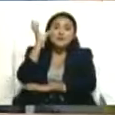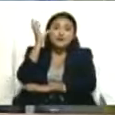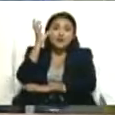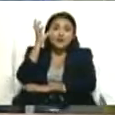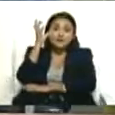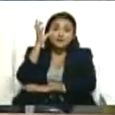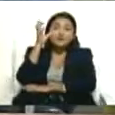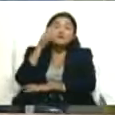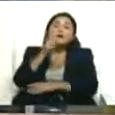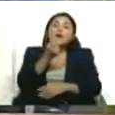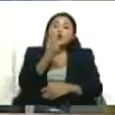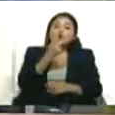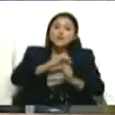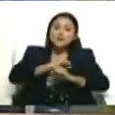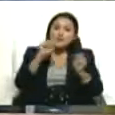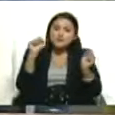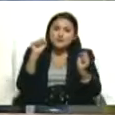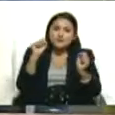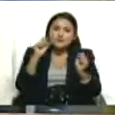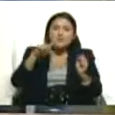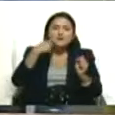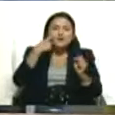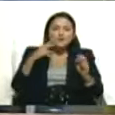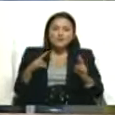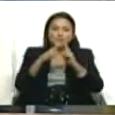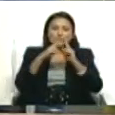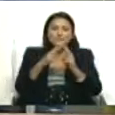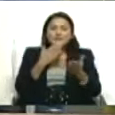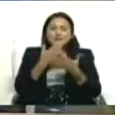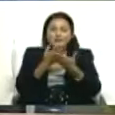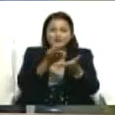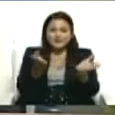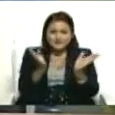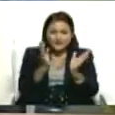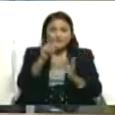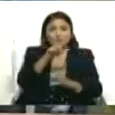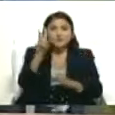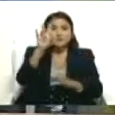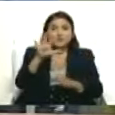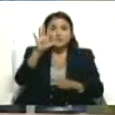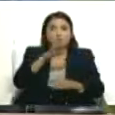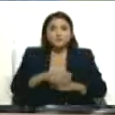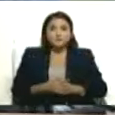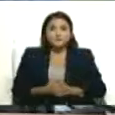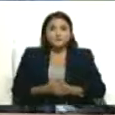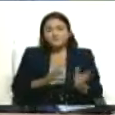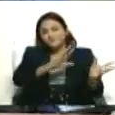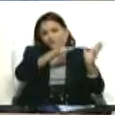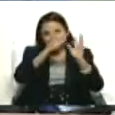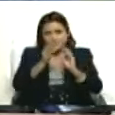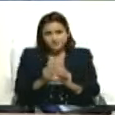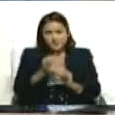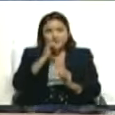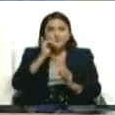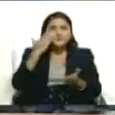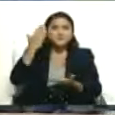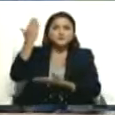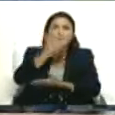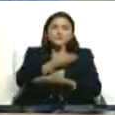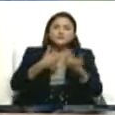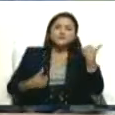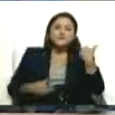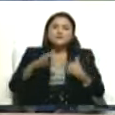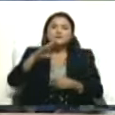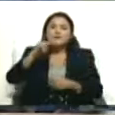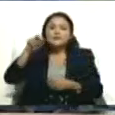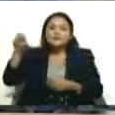mañana. Mañana los esperamos a todos. Muchas gracias, pueblo de Venezuela. Bien, acabamos de escuchar las declaraciones del presidente del Consejo